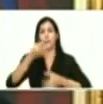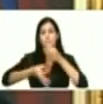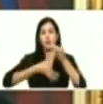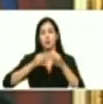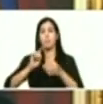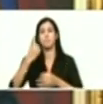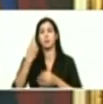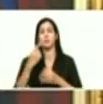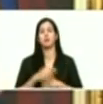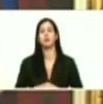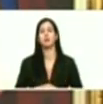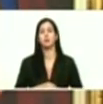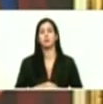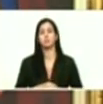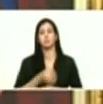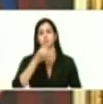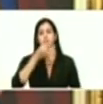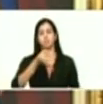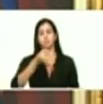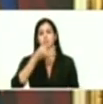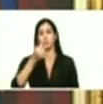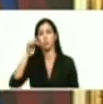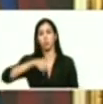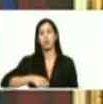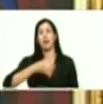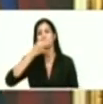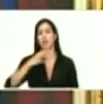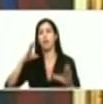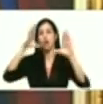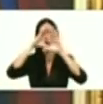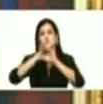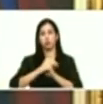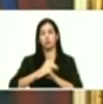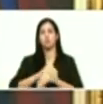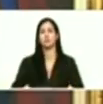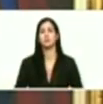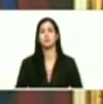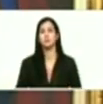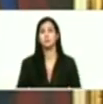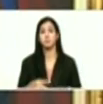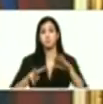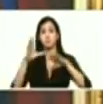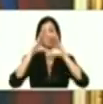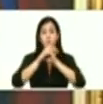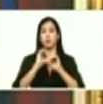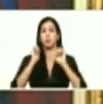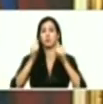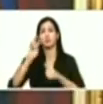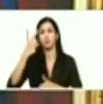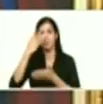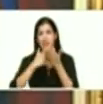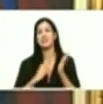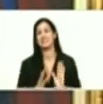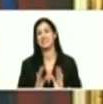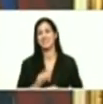esta primera comparecencia de la tarde y la noche de hoy a las 12 de la noche vamos a empezar la segunda